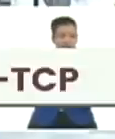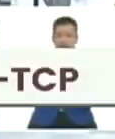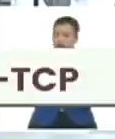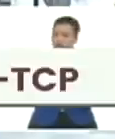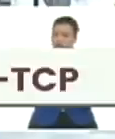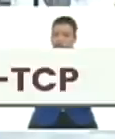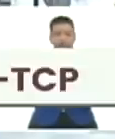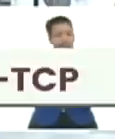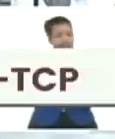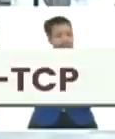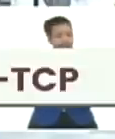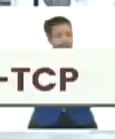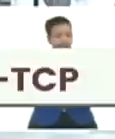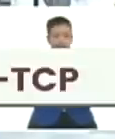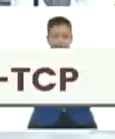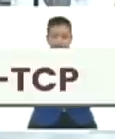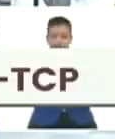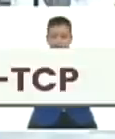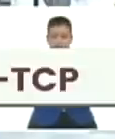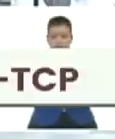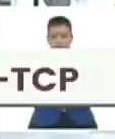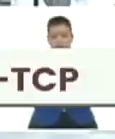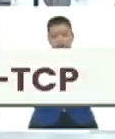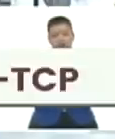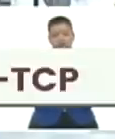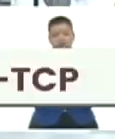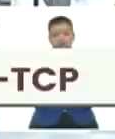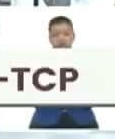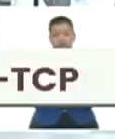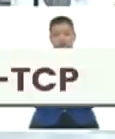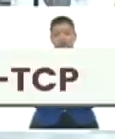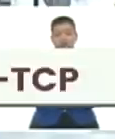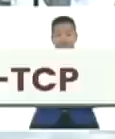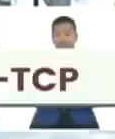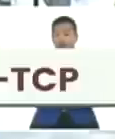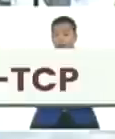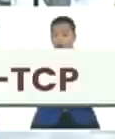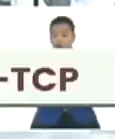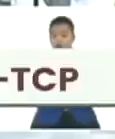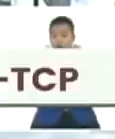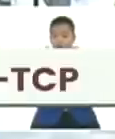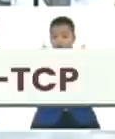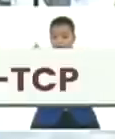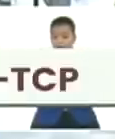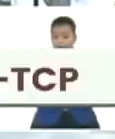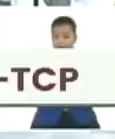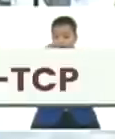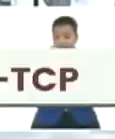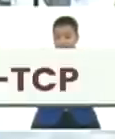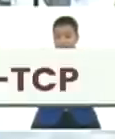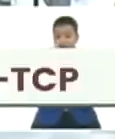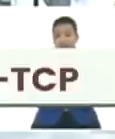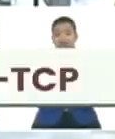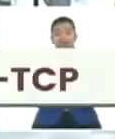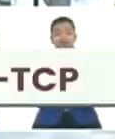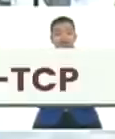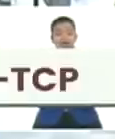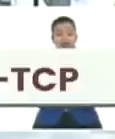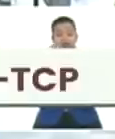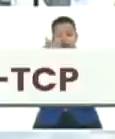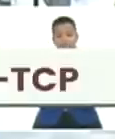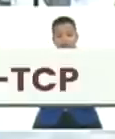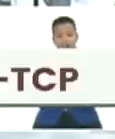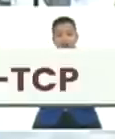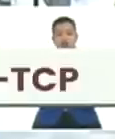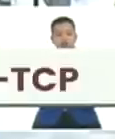Y la CELAC, estoy seguro que existirá el momento, las condiciones en que